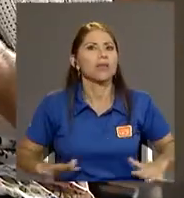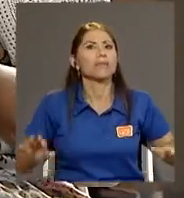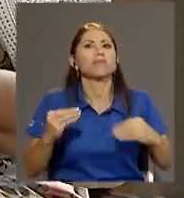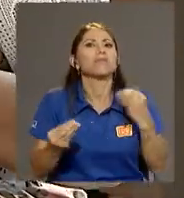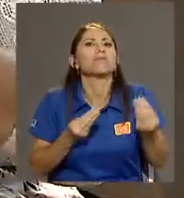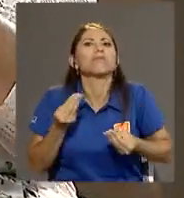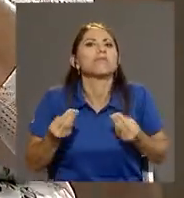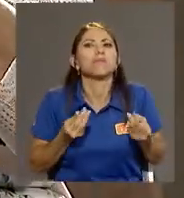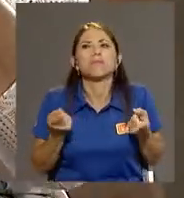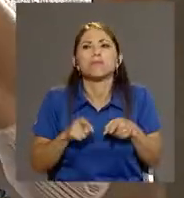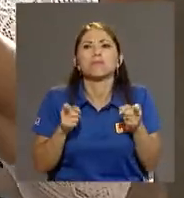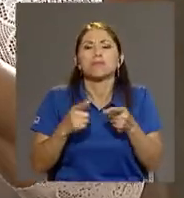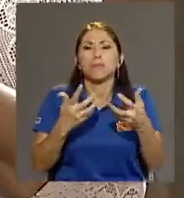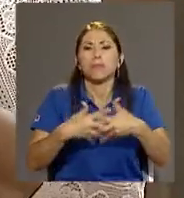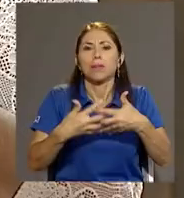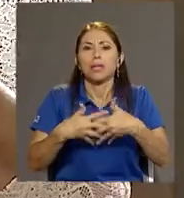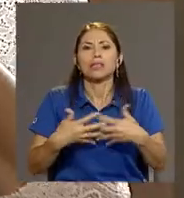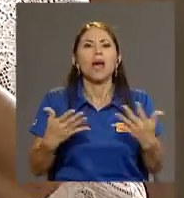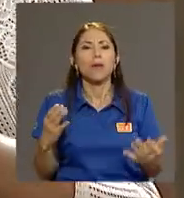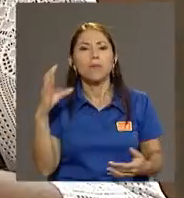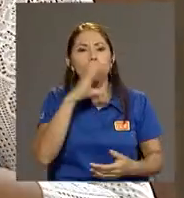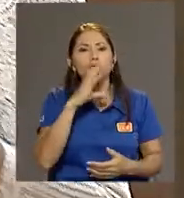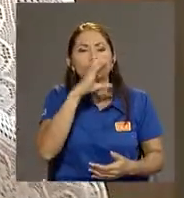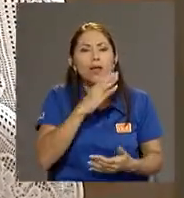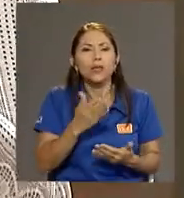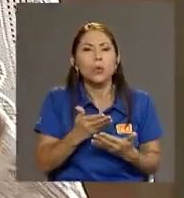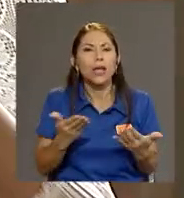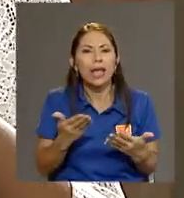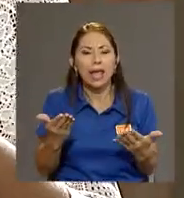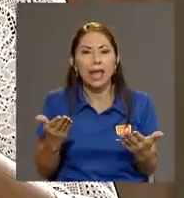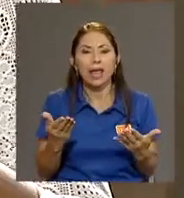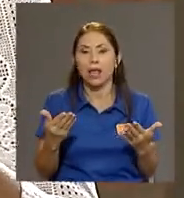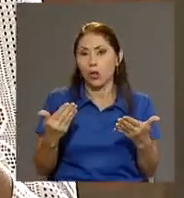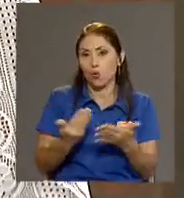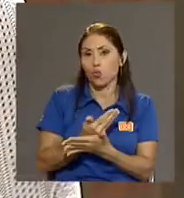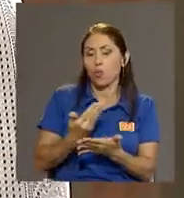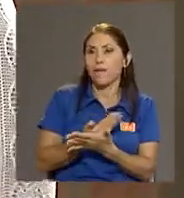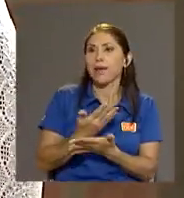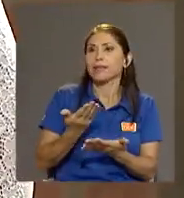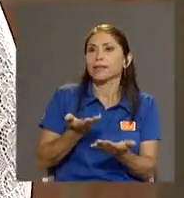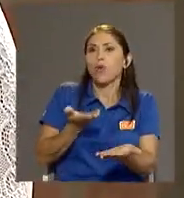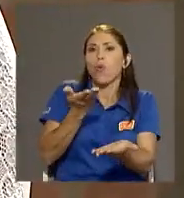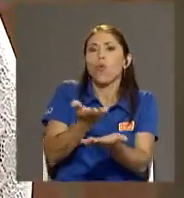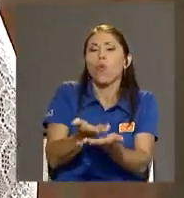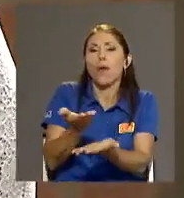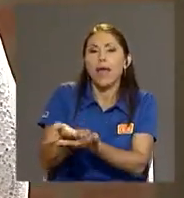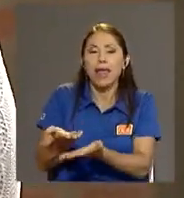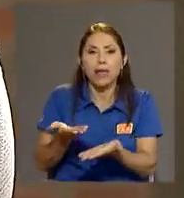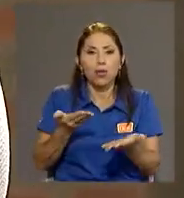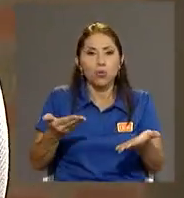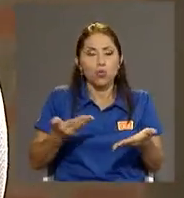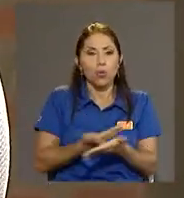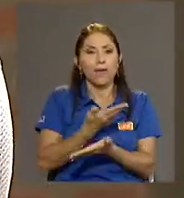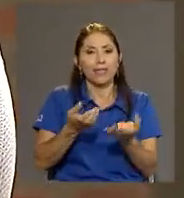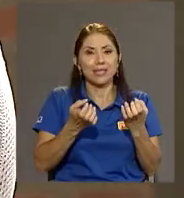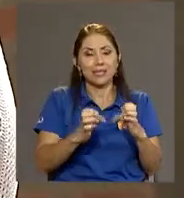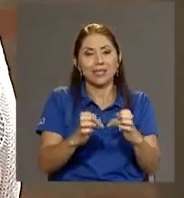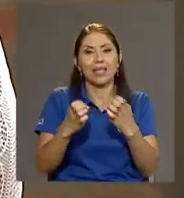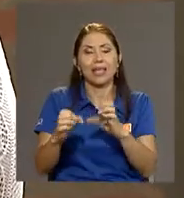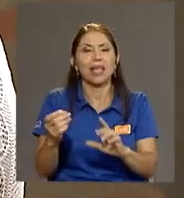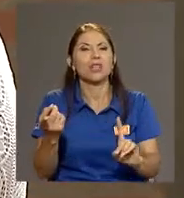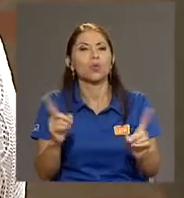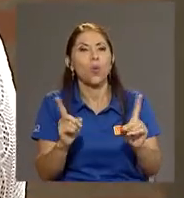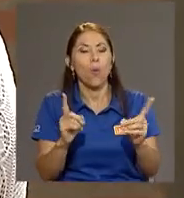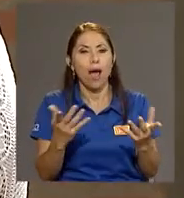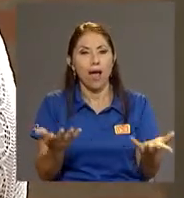se está buscando, cuáles son las nuevos software, cuáles las nuevas estrategias que se están llevando a cabo